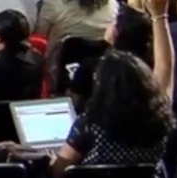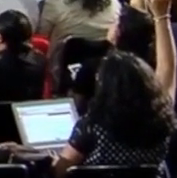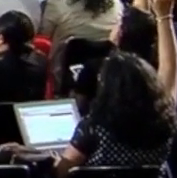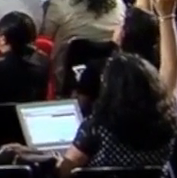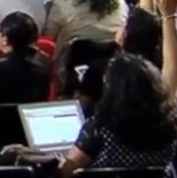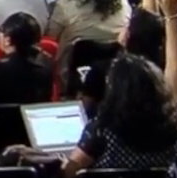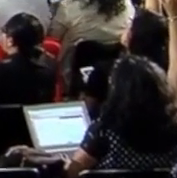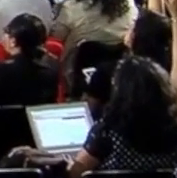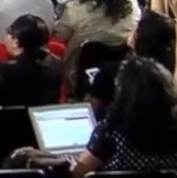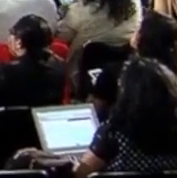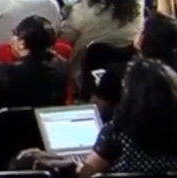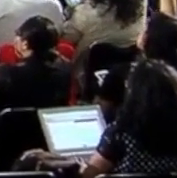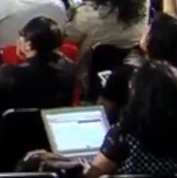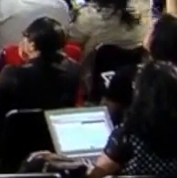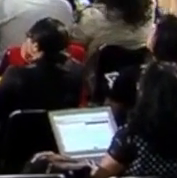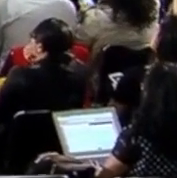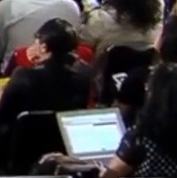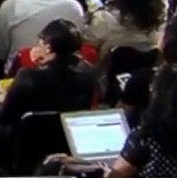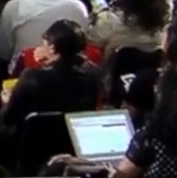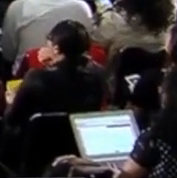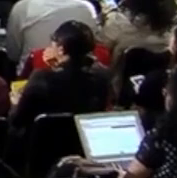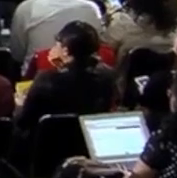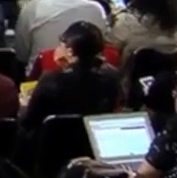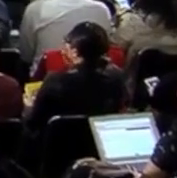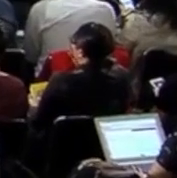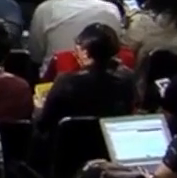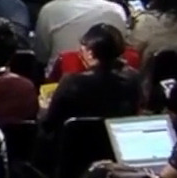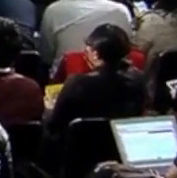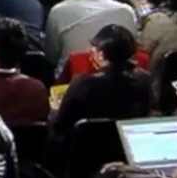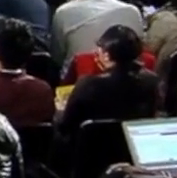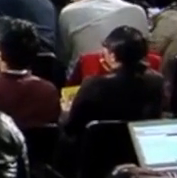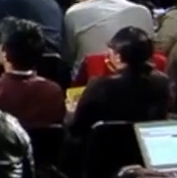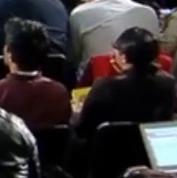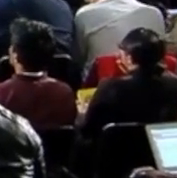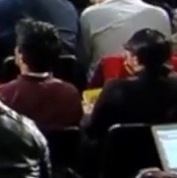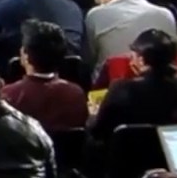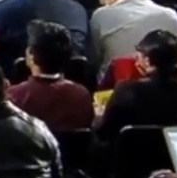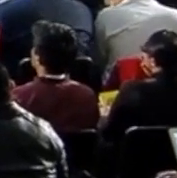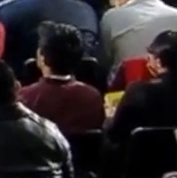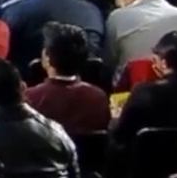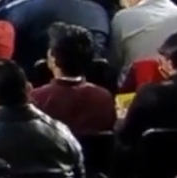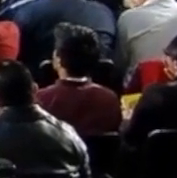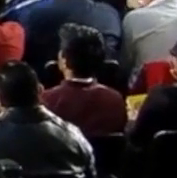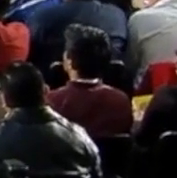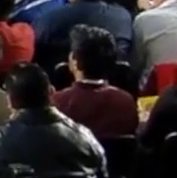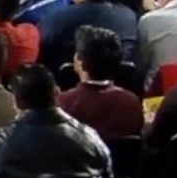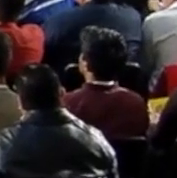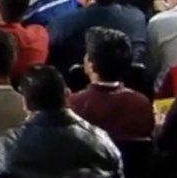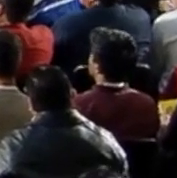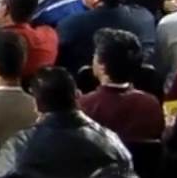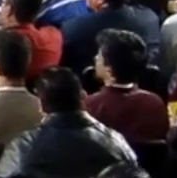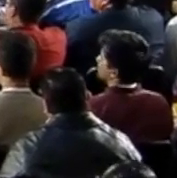Vamos a igualdad de género, así le vamos a hacer ahora,